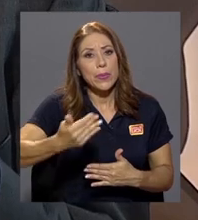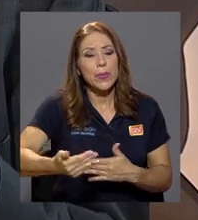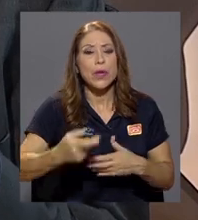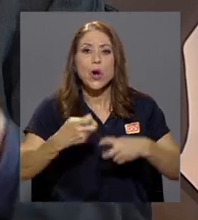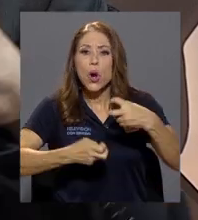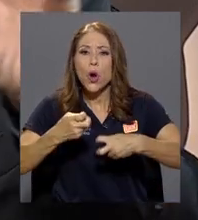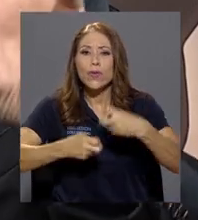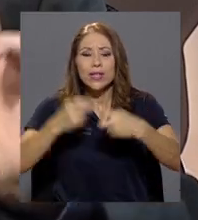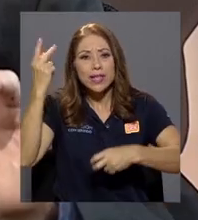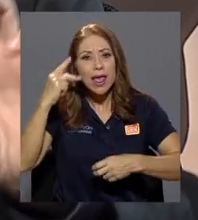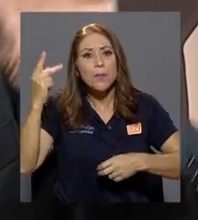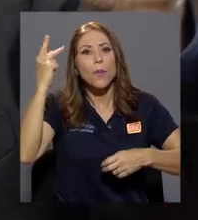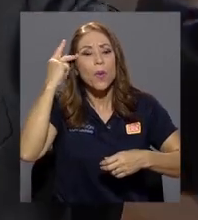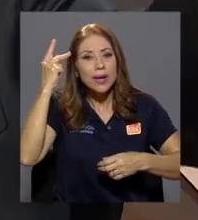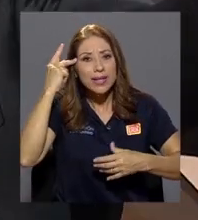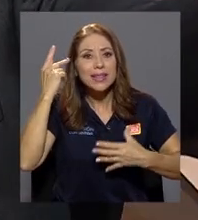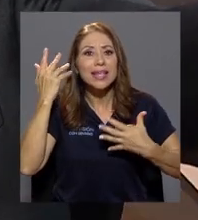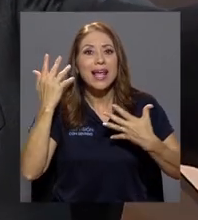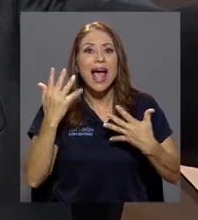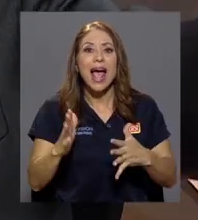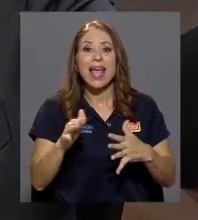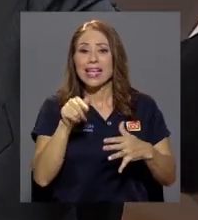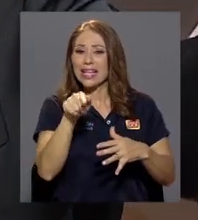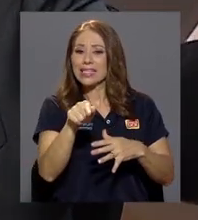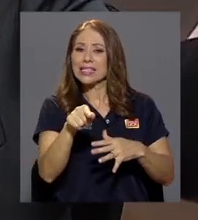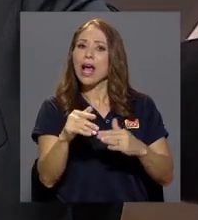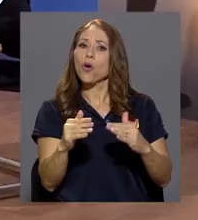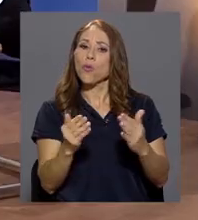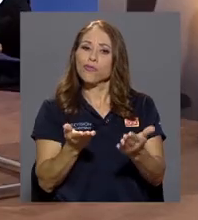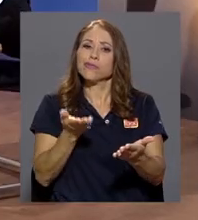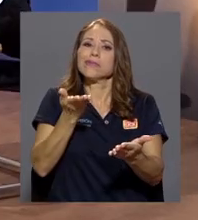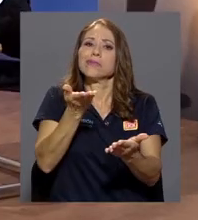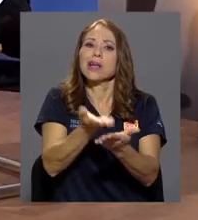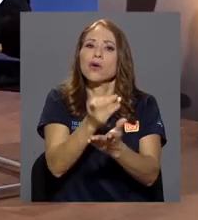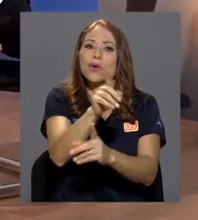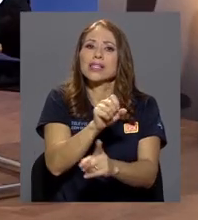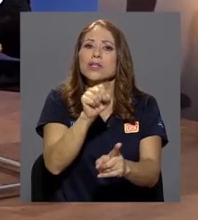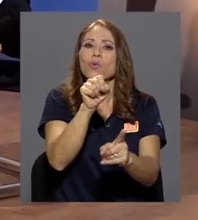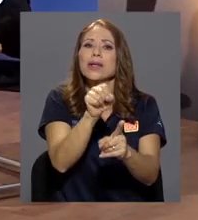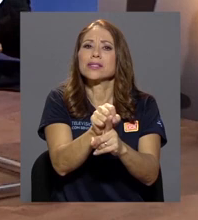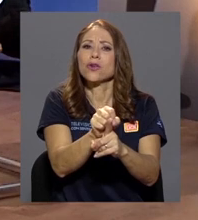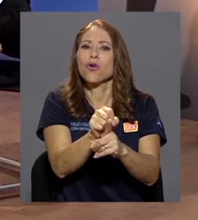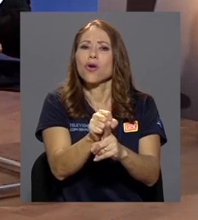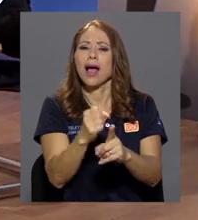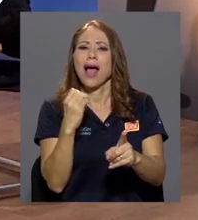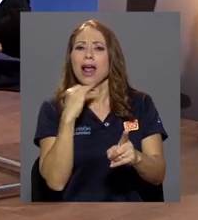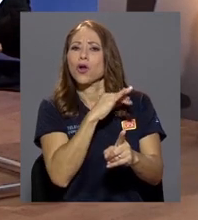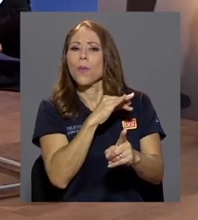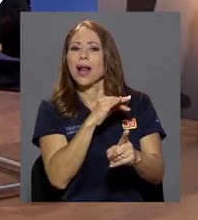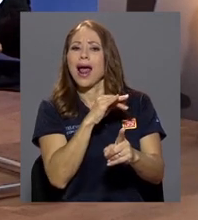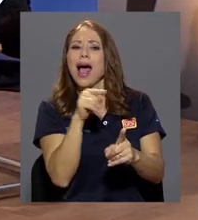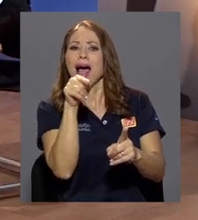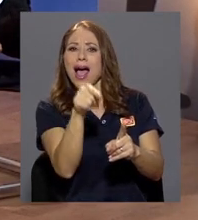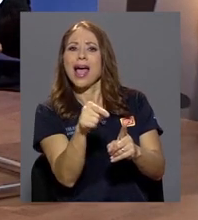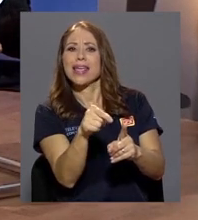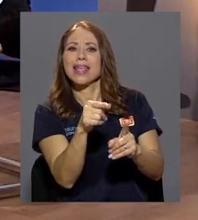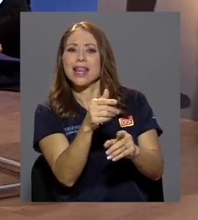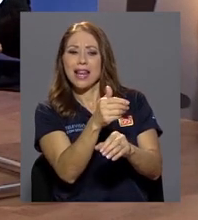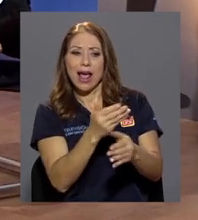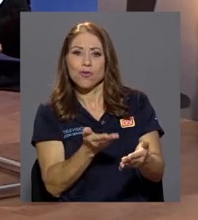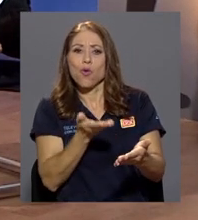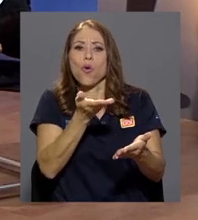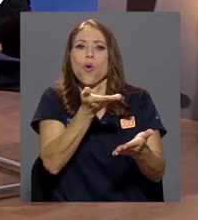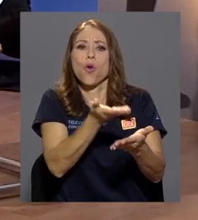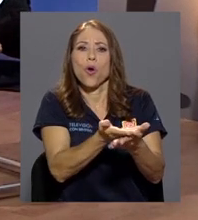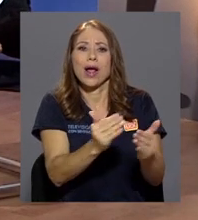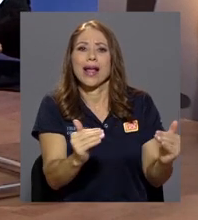conflictividad política es colocada en un foro anómalo como es el de la justicia que no está diseñado ni preparado